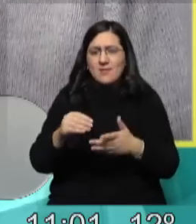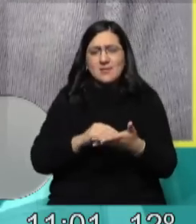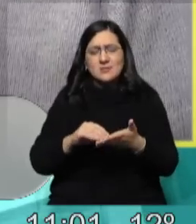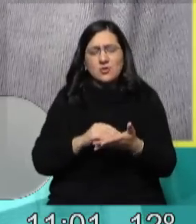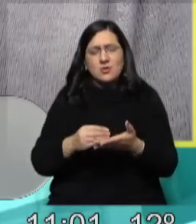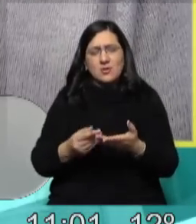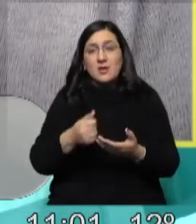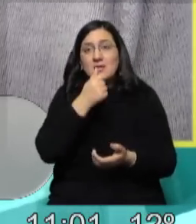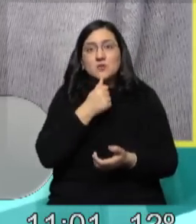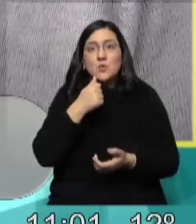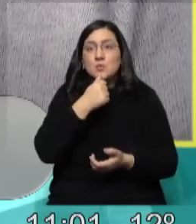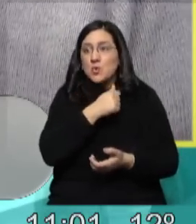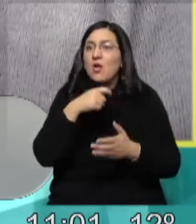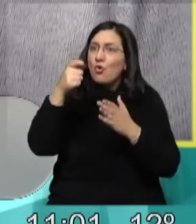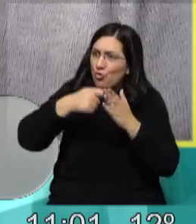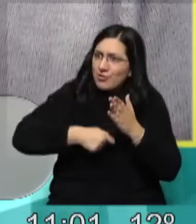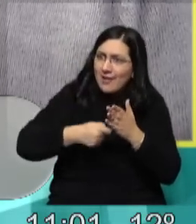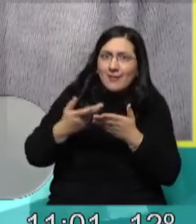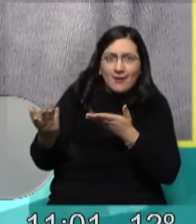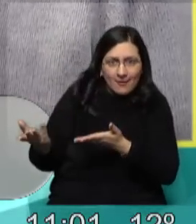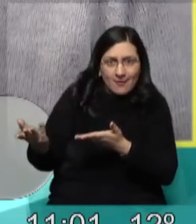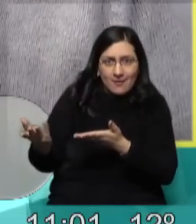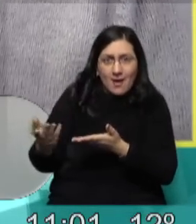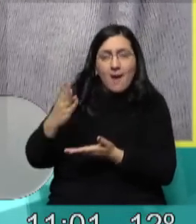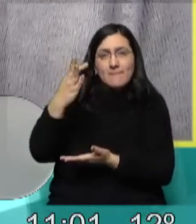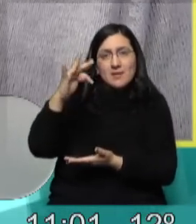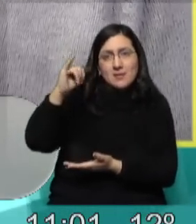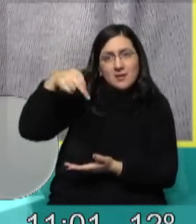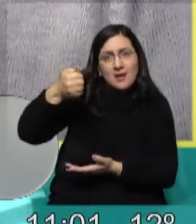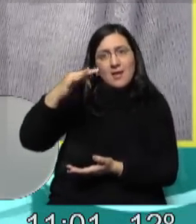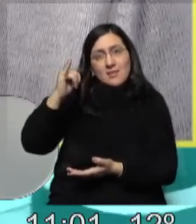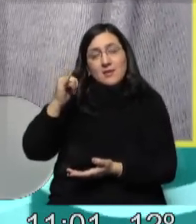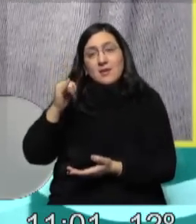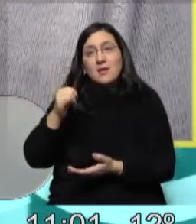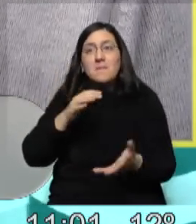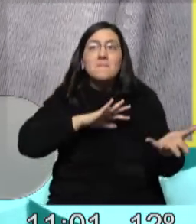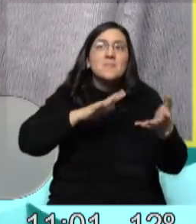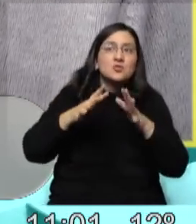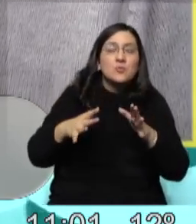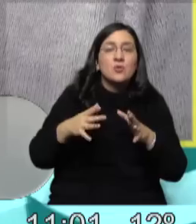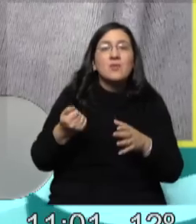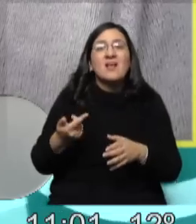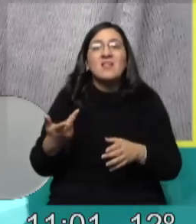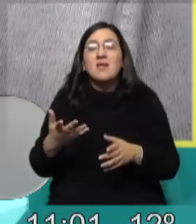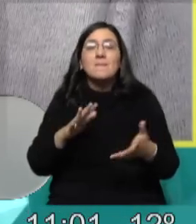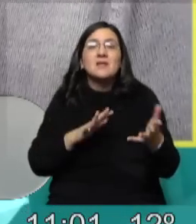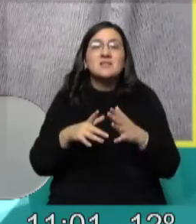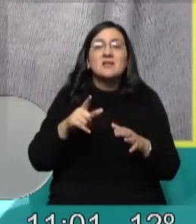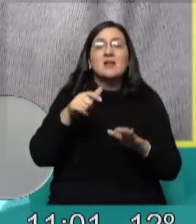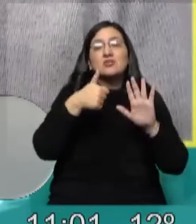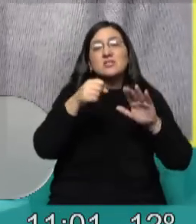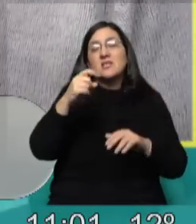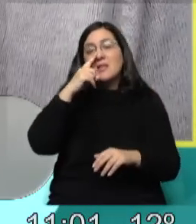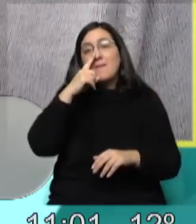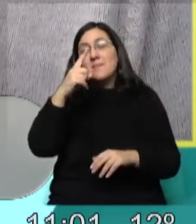bueno, se lo resuelve contratar a Pettinati más o menos por una cifra similar, unos 60 mil dólares por